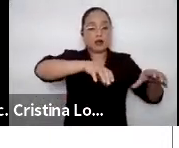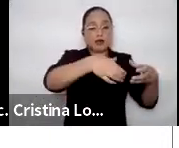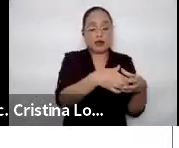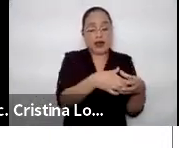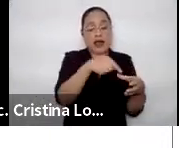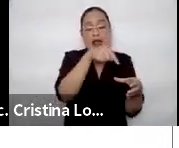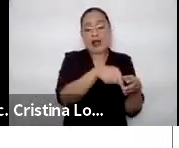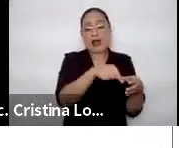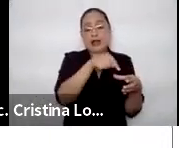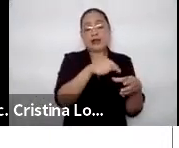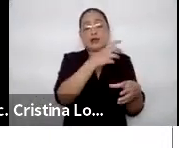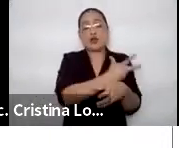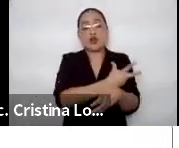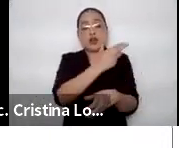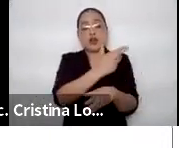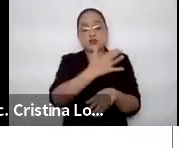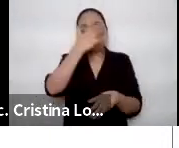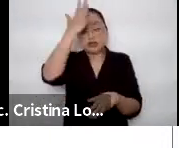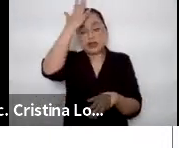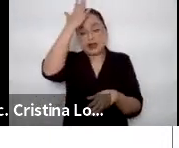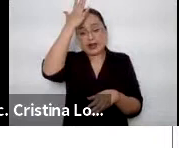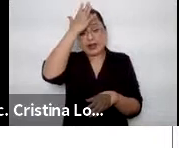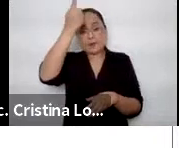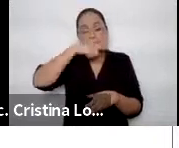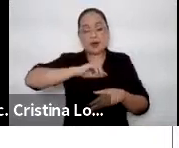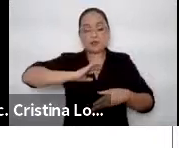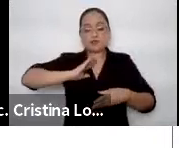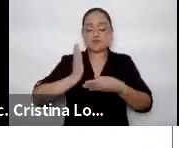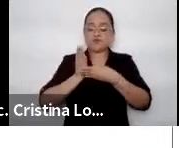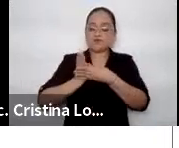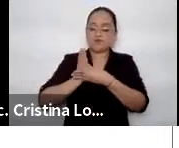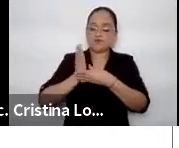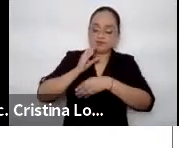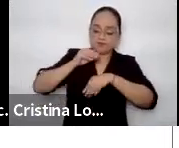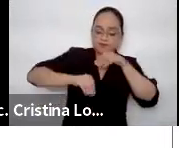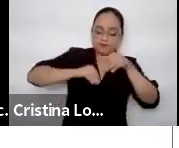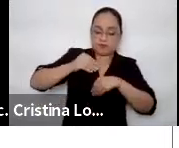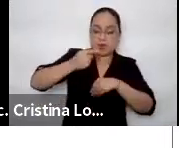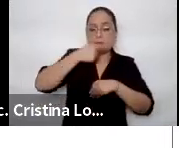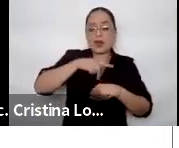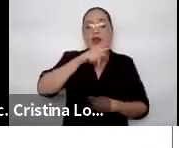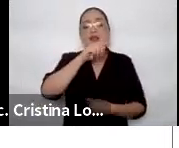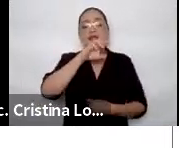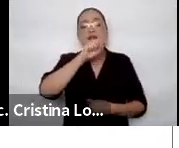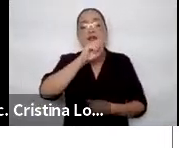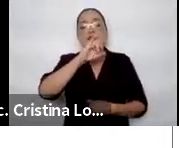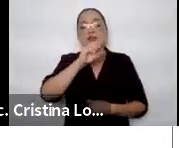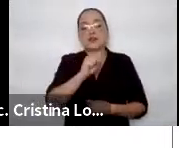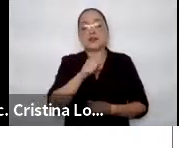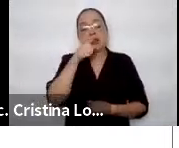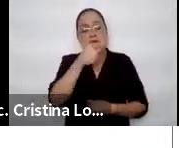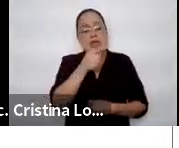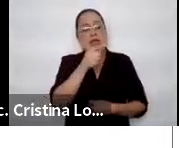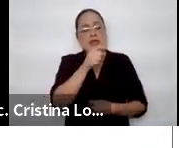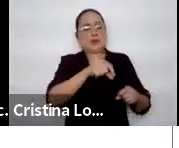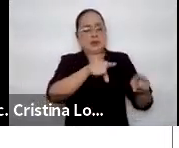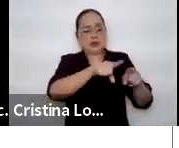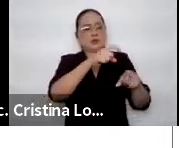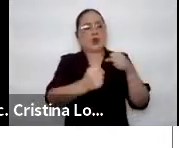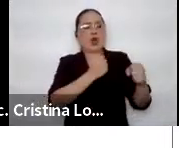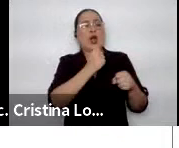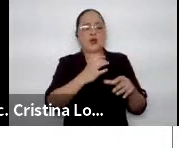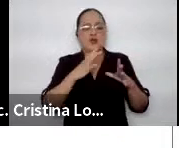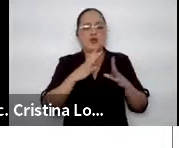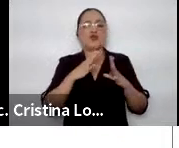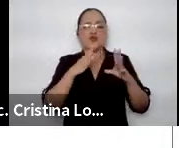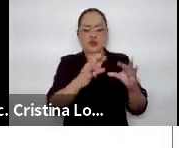la Coordinación General de Compilación y Sistematización de Tesis, que fue de nueva creación. O sea, esta